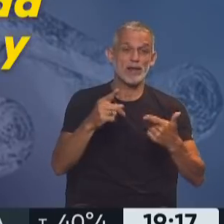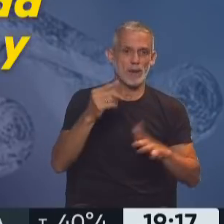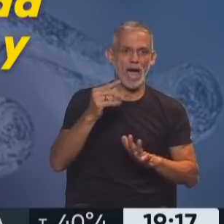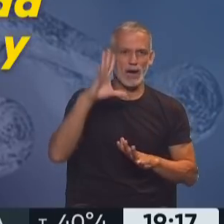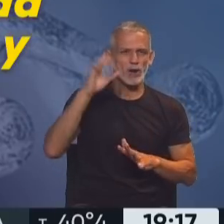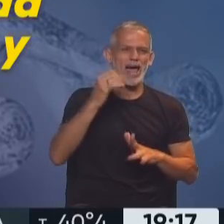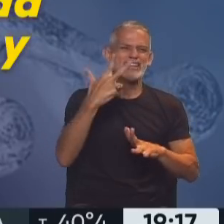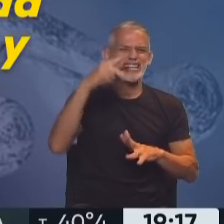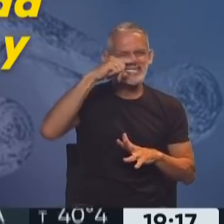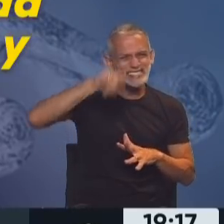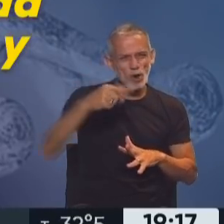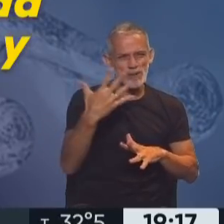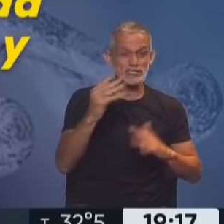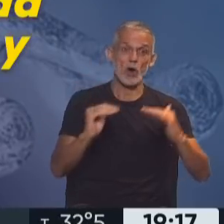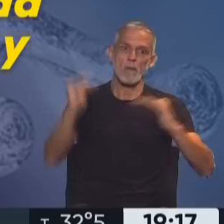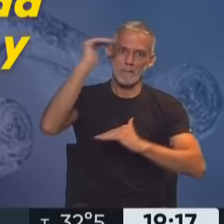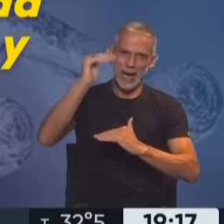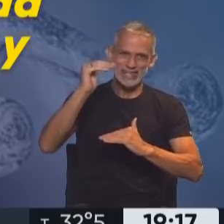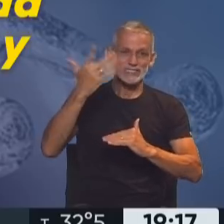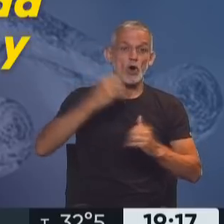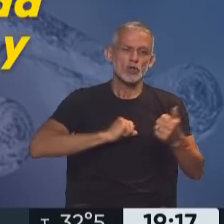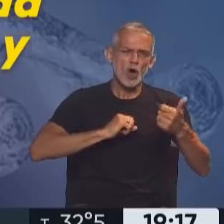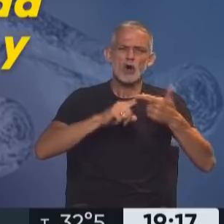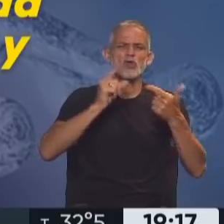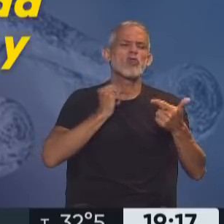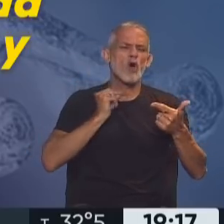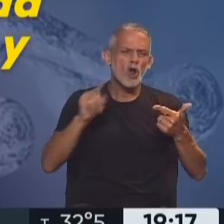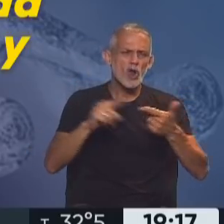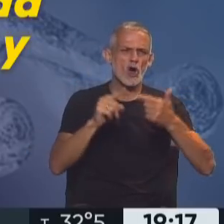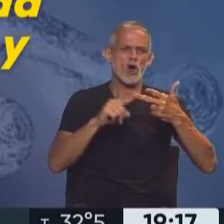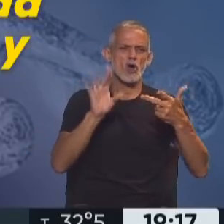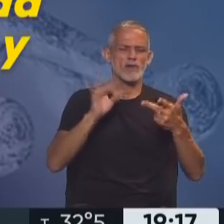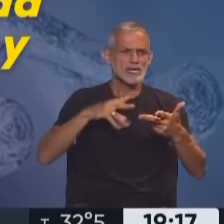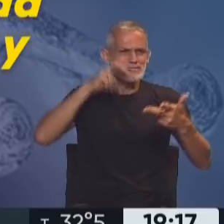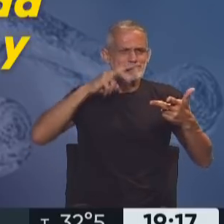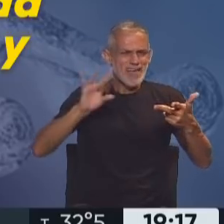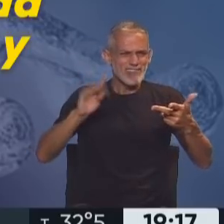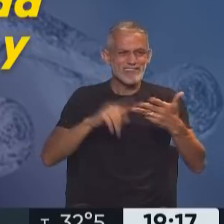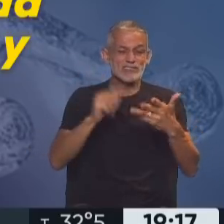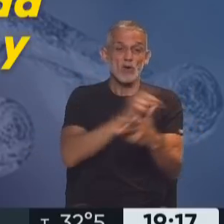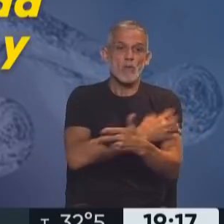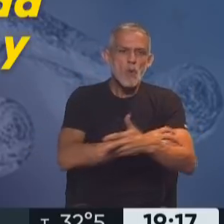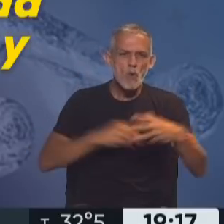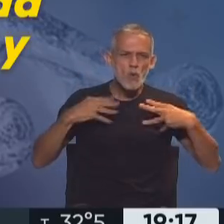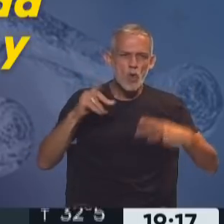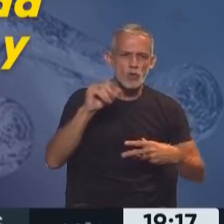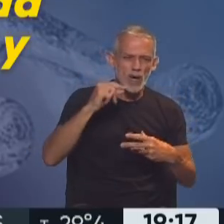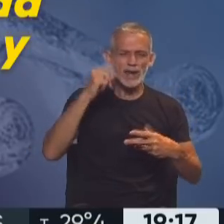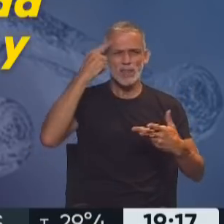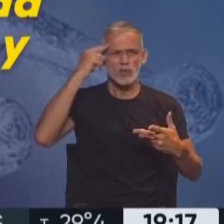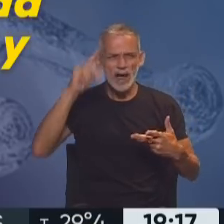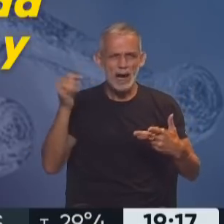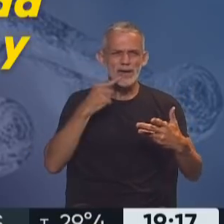recordá 37.5 o más, tos, dolor de garganta, dificultad respiratoria, dolor muscular, cefalea, diarrea